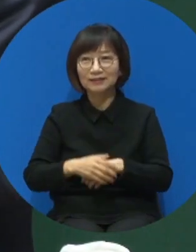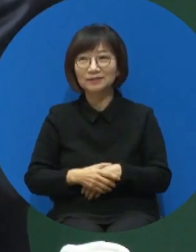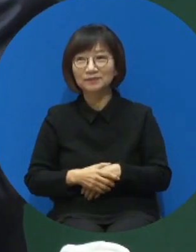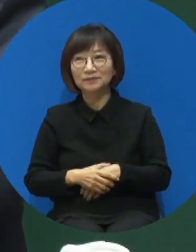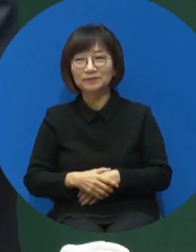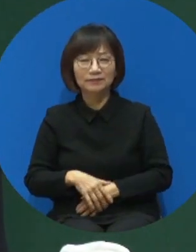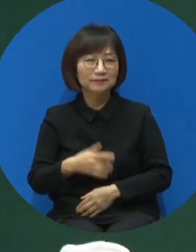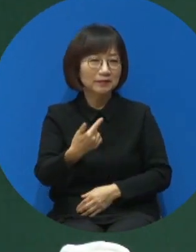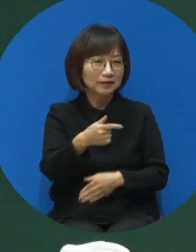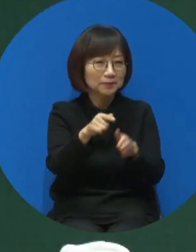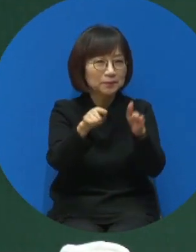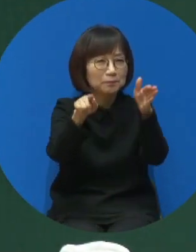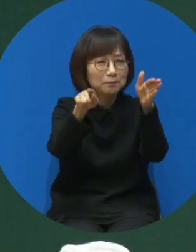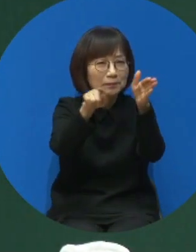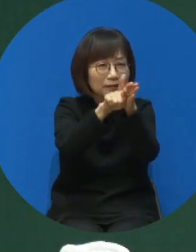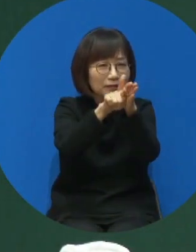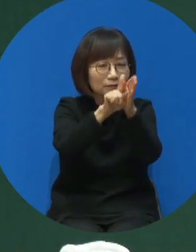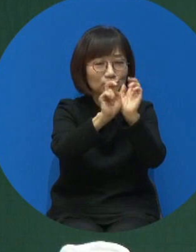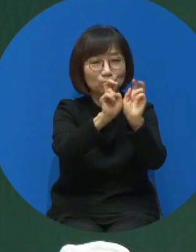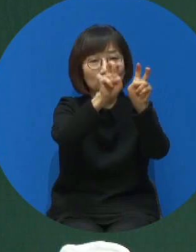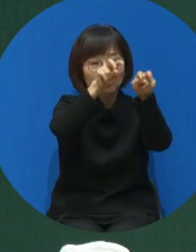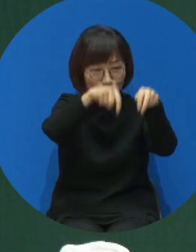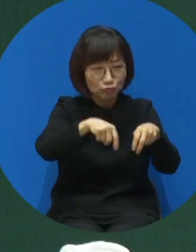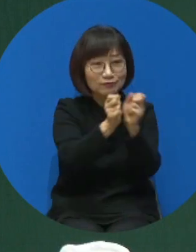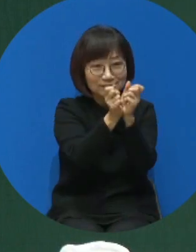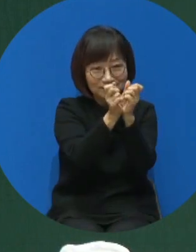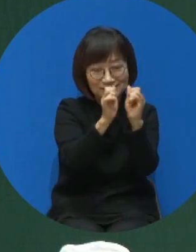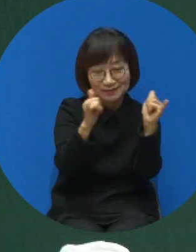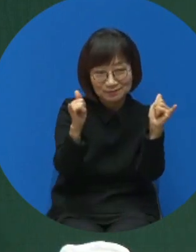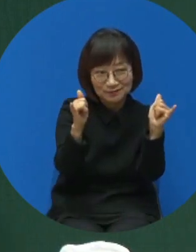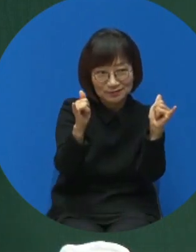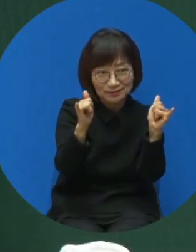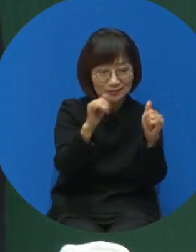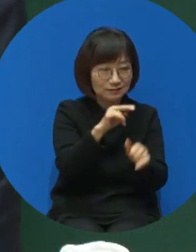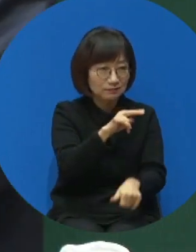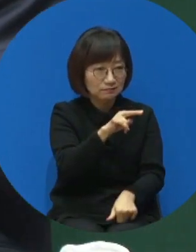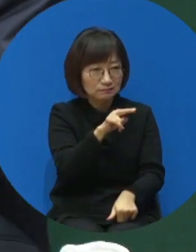mirandesas y limita perdón por decir esto pero es realidad